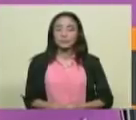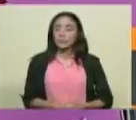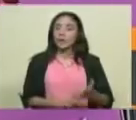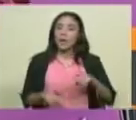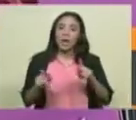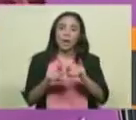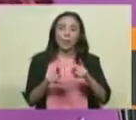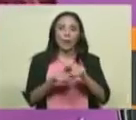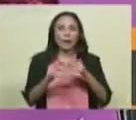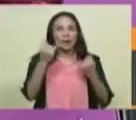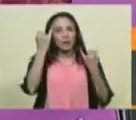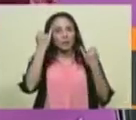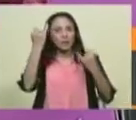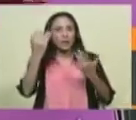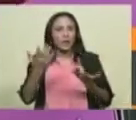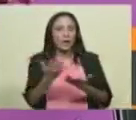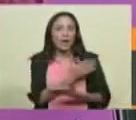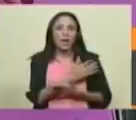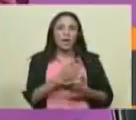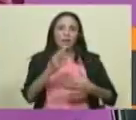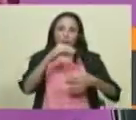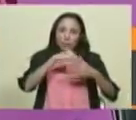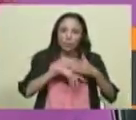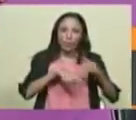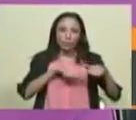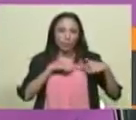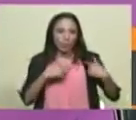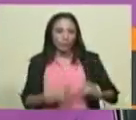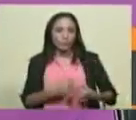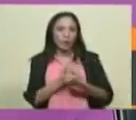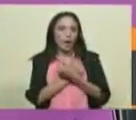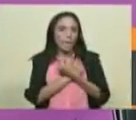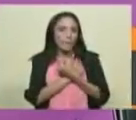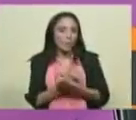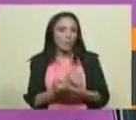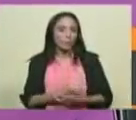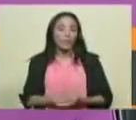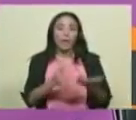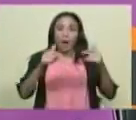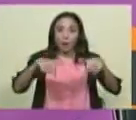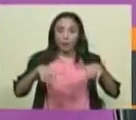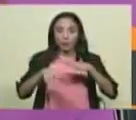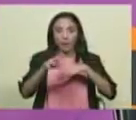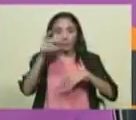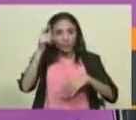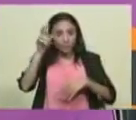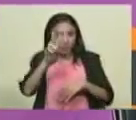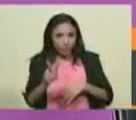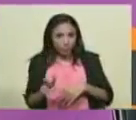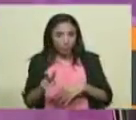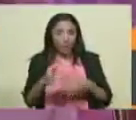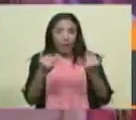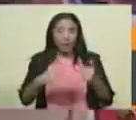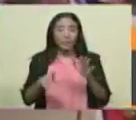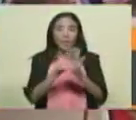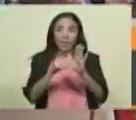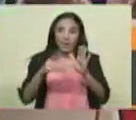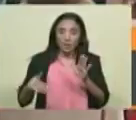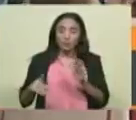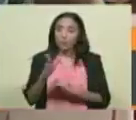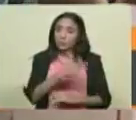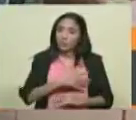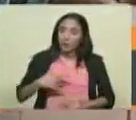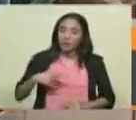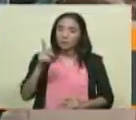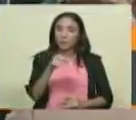pueblo venezolano. El pueblo venezolano reclama su derecho a hacer una revolución bolivariana,